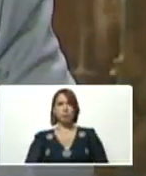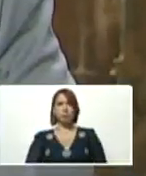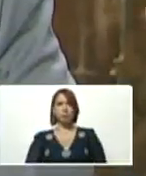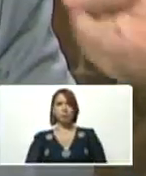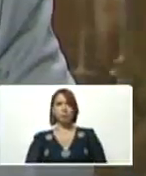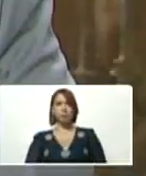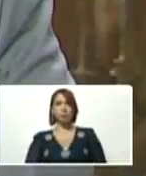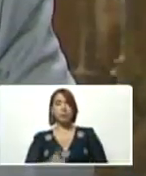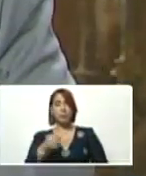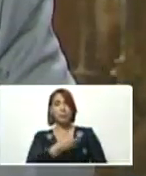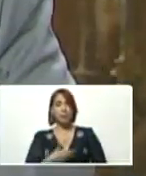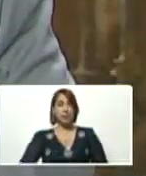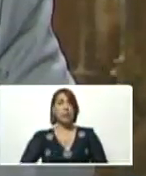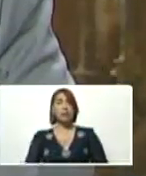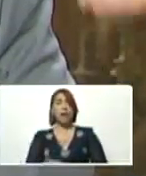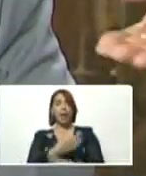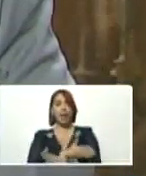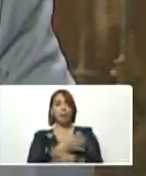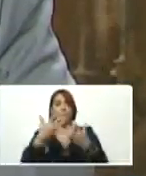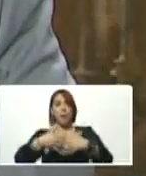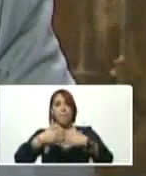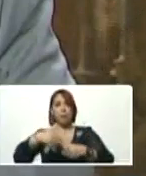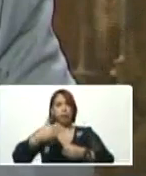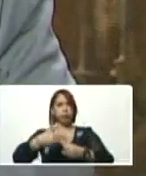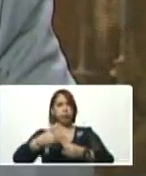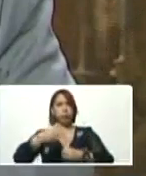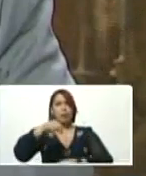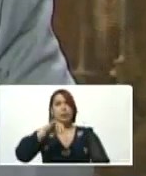Fue presidente de la industria petrolera de Nigeria.